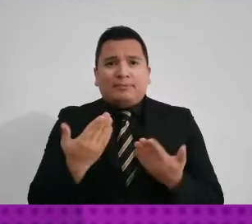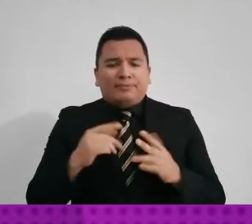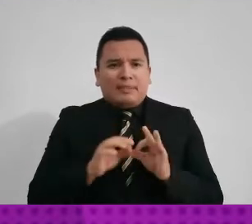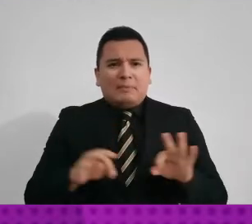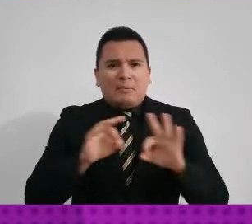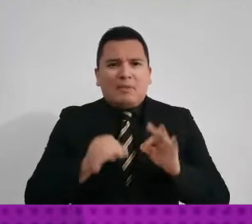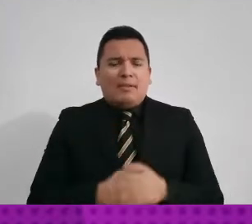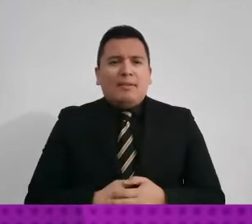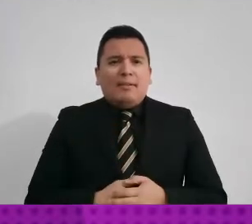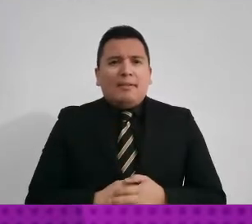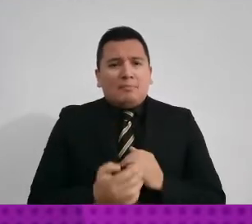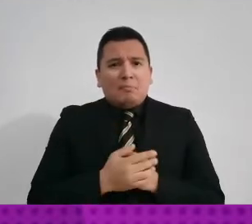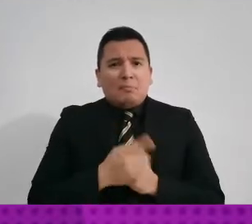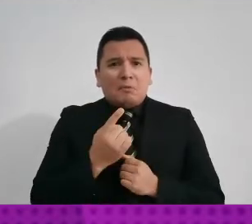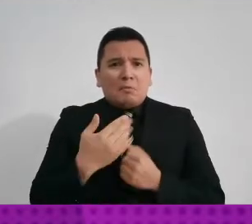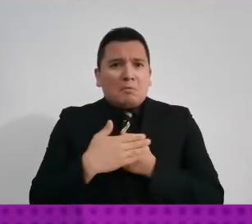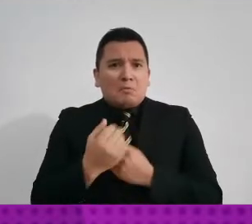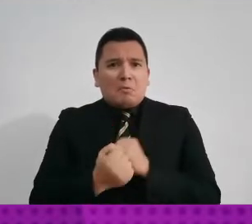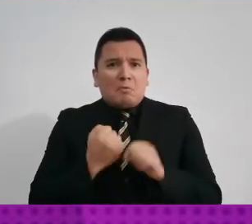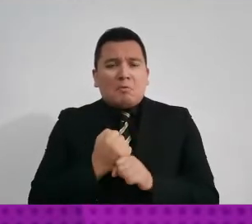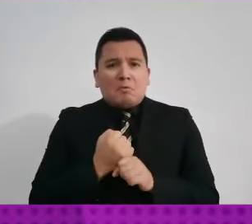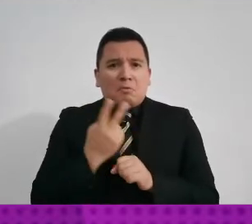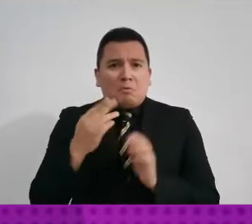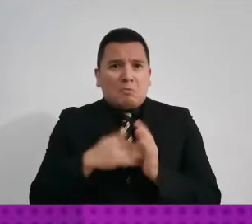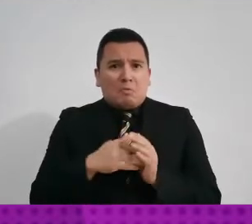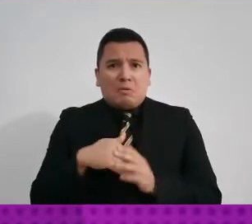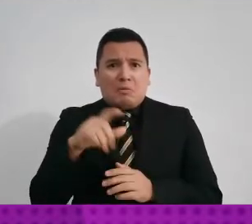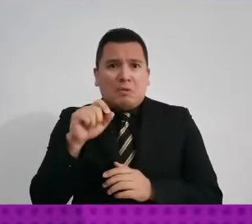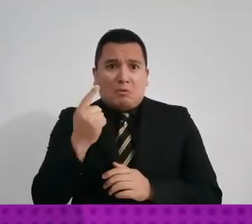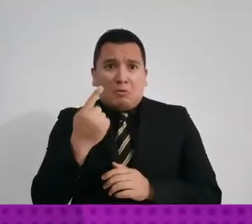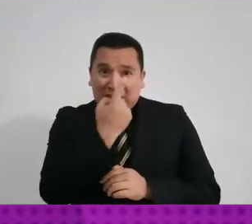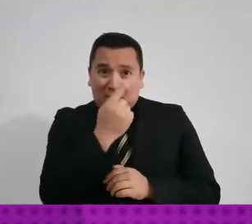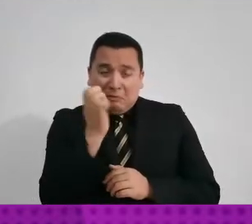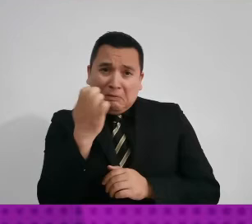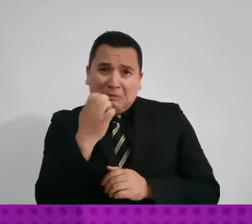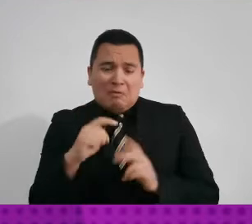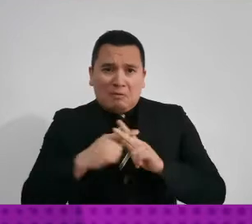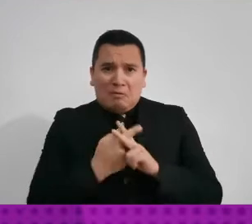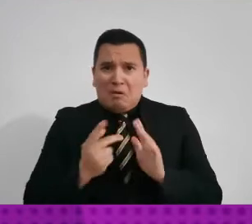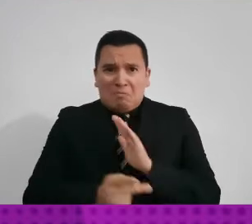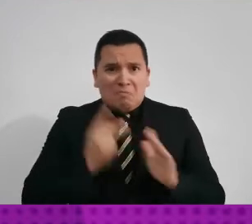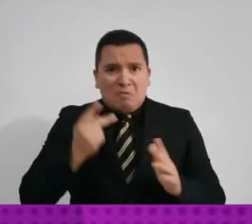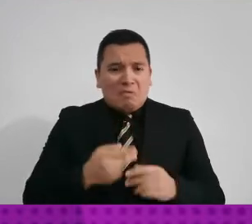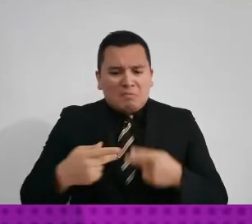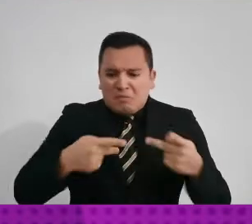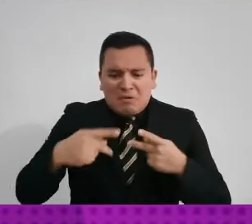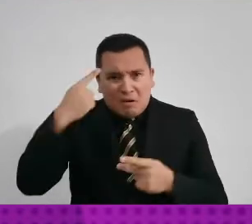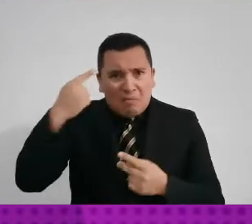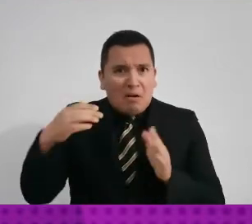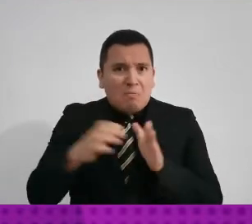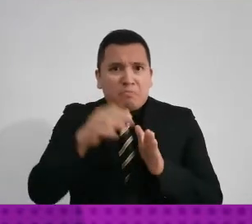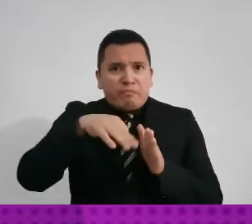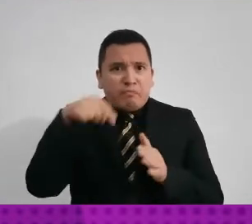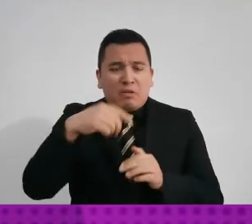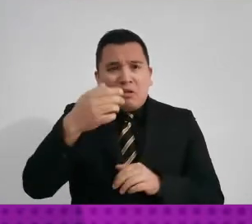es un comienzo muy importante. ¿Por qué? Porque el próximo 1 de enero arrancamos nuevamente con un proceso electoral en el estado